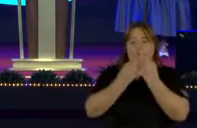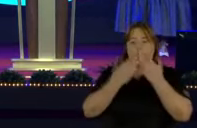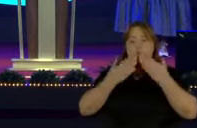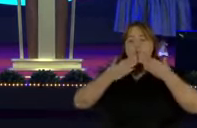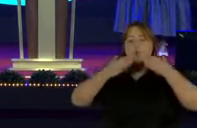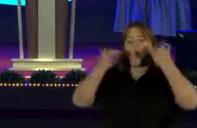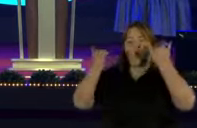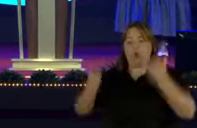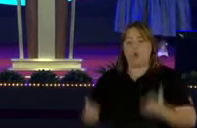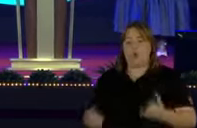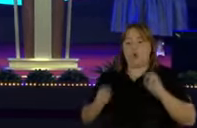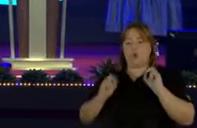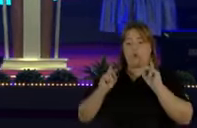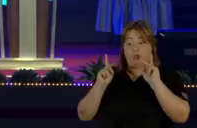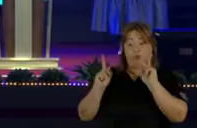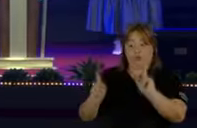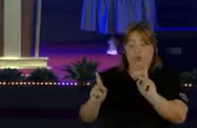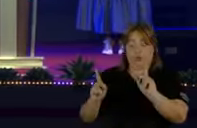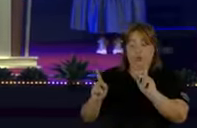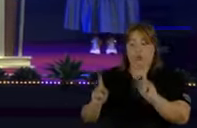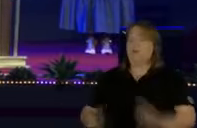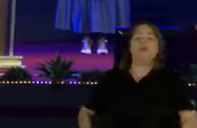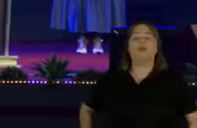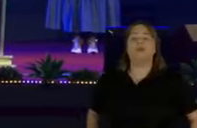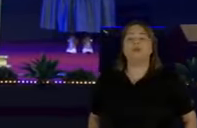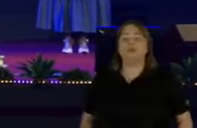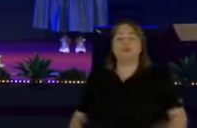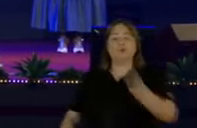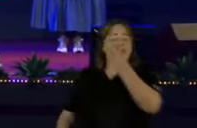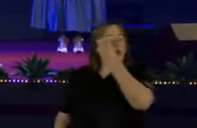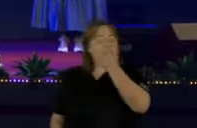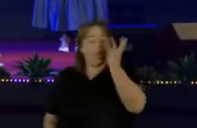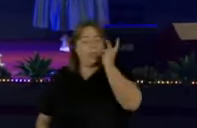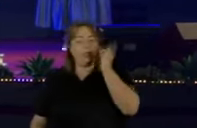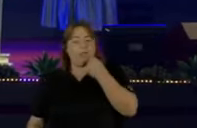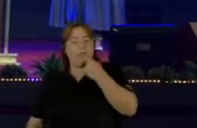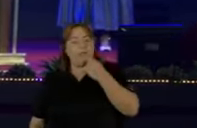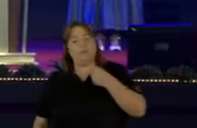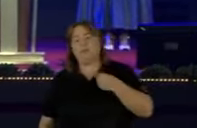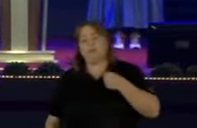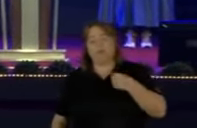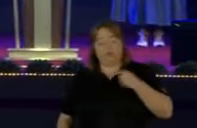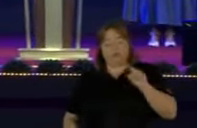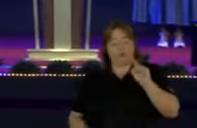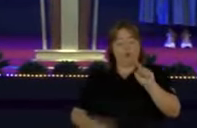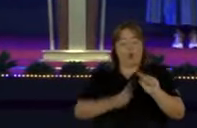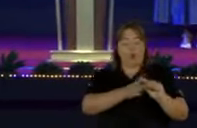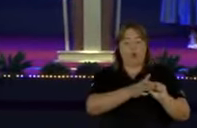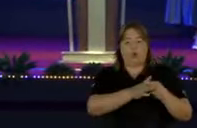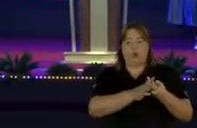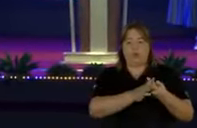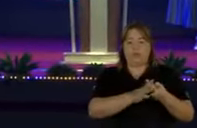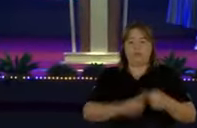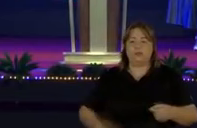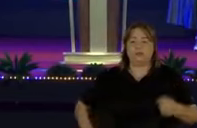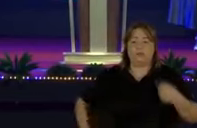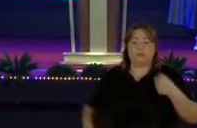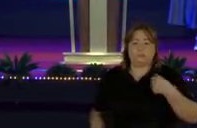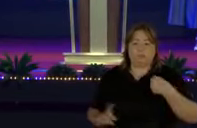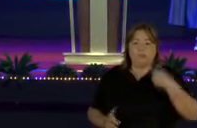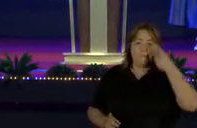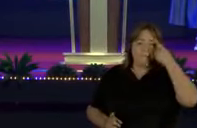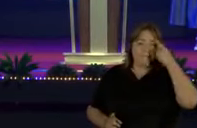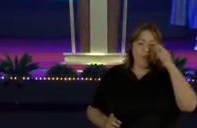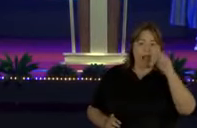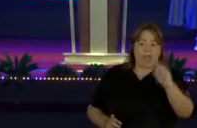no sabía que iba a hablar, y la pastora me dijo: bueno, empiezas tú. Y yo dije: mira, para mí